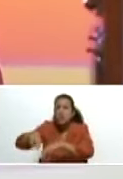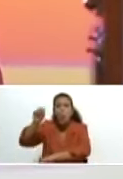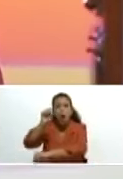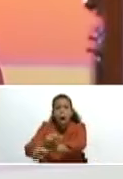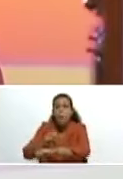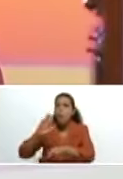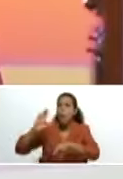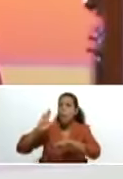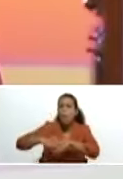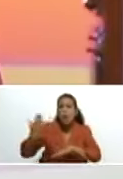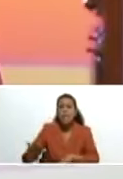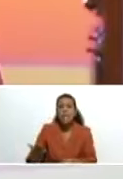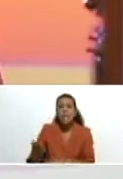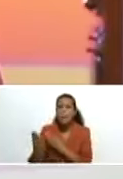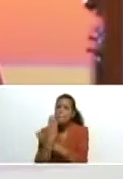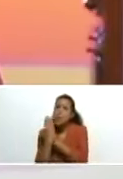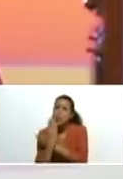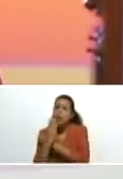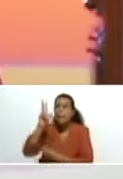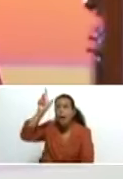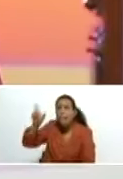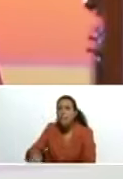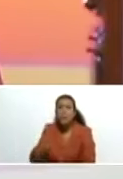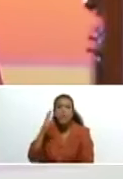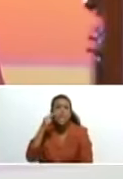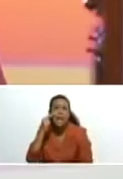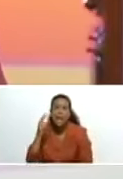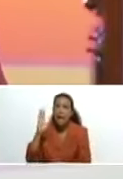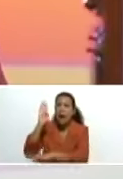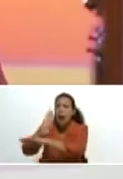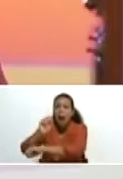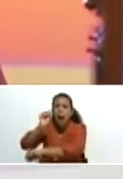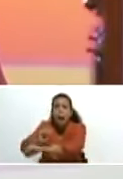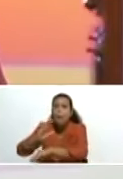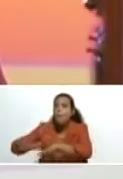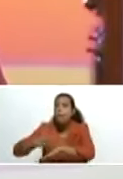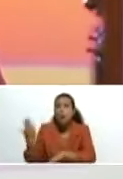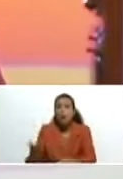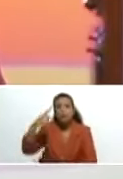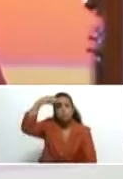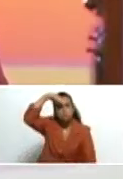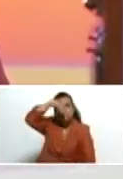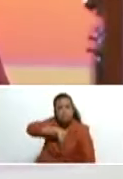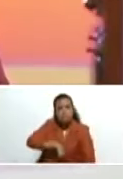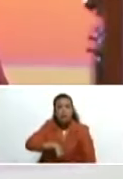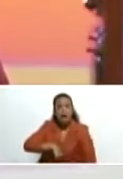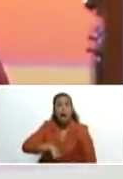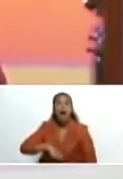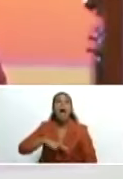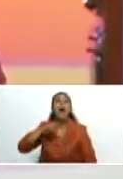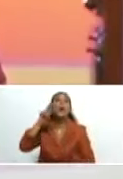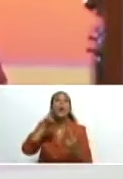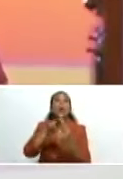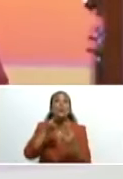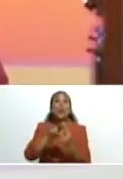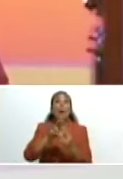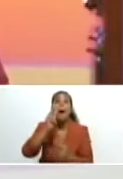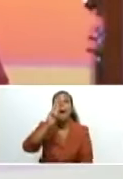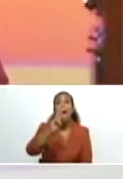contradicción que la llevó siempre, siempre la llevó, hasta que conoció a